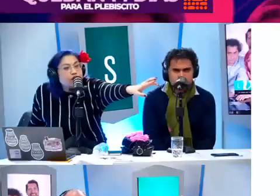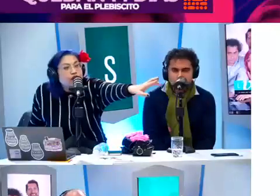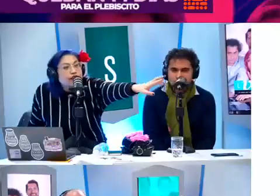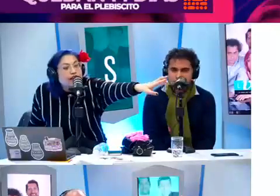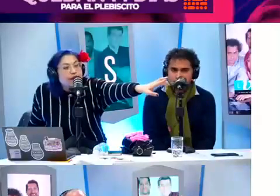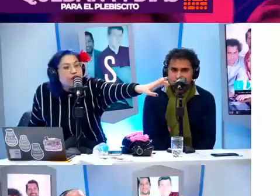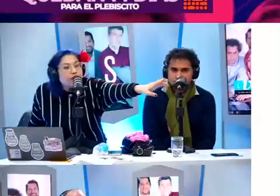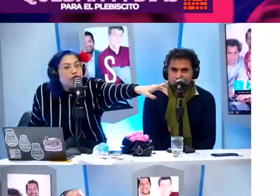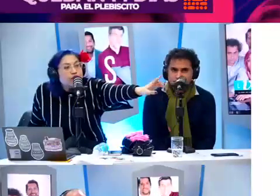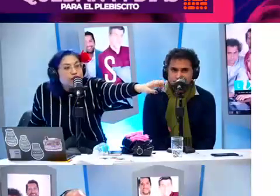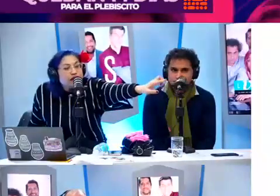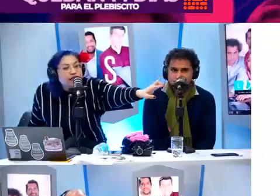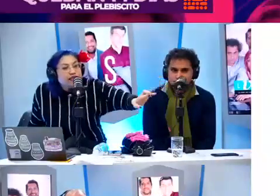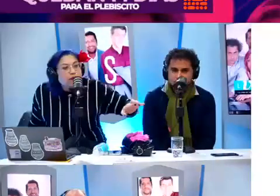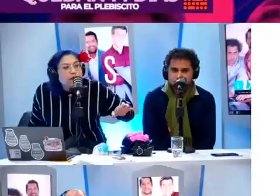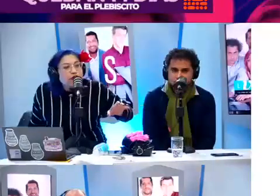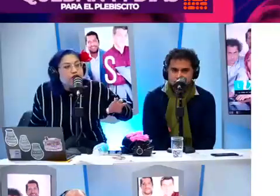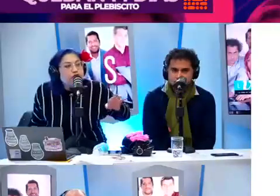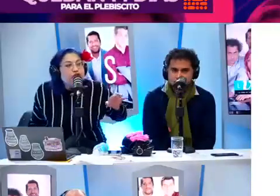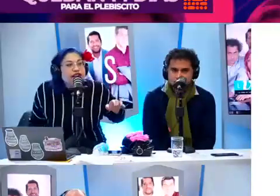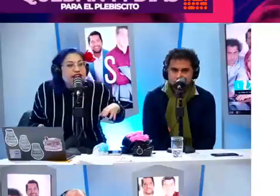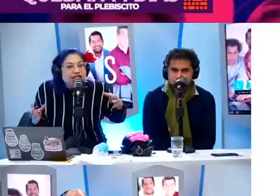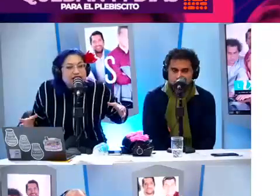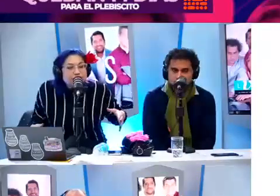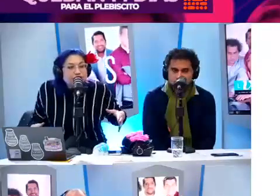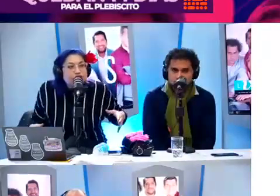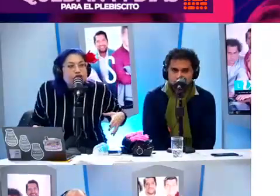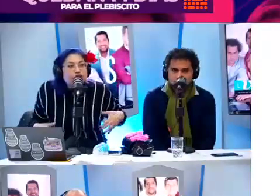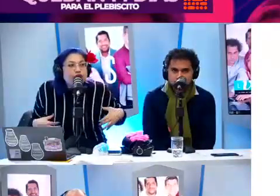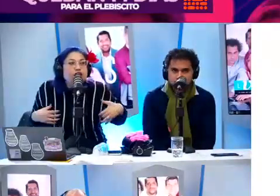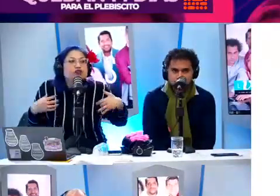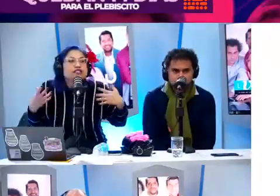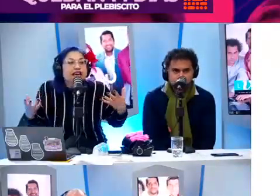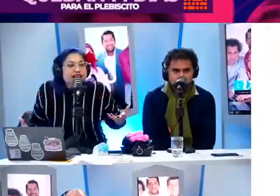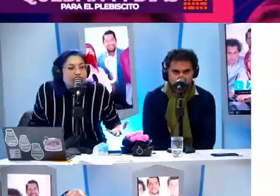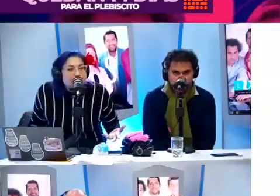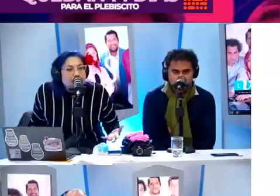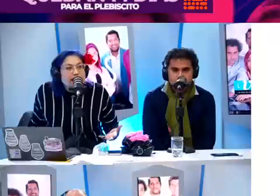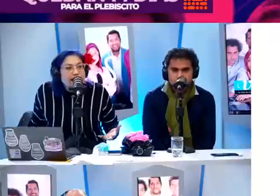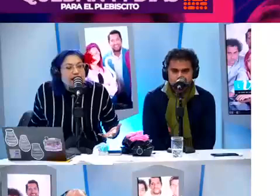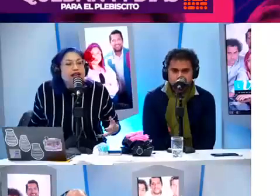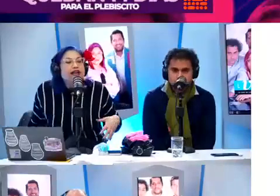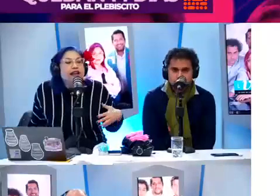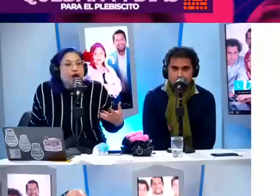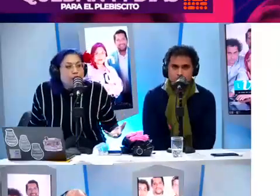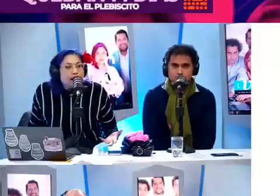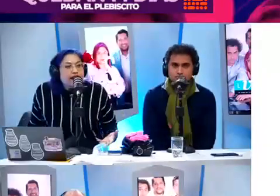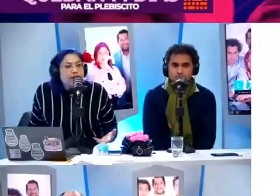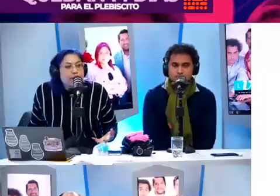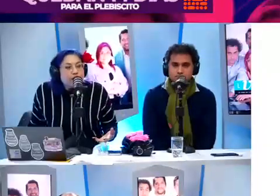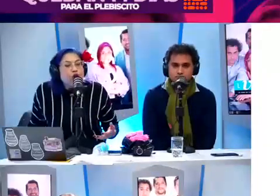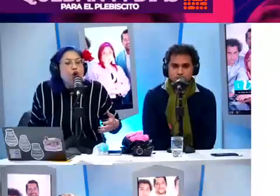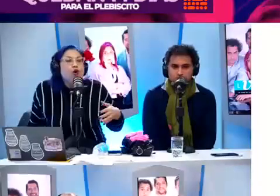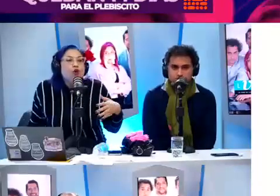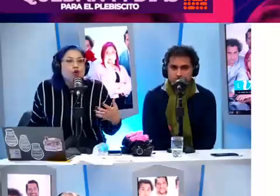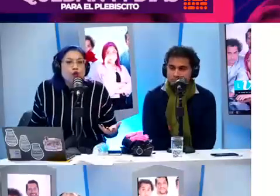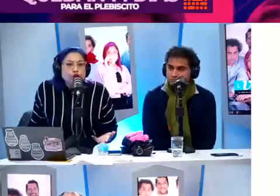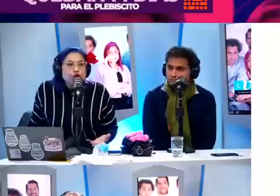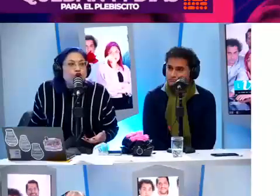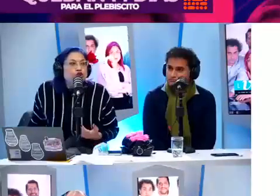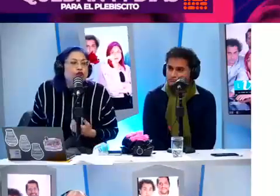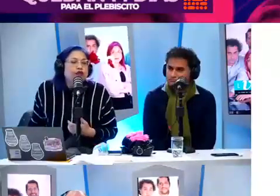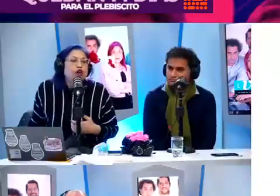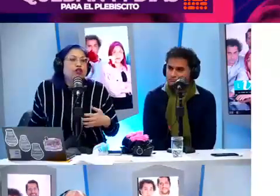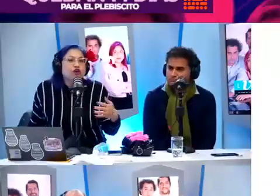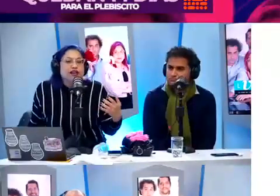artículos de la nueva constitución, ahí dice propuesta constitucional y dentro están todos los videos y ahí también va a quedar la cueca del apruebo. Muchas gracias. Junto